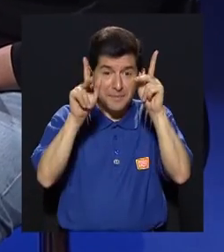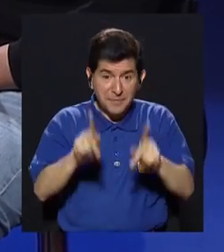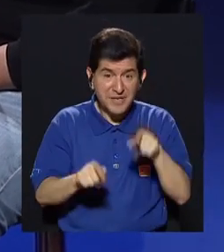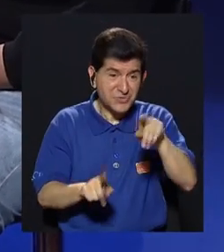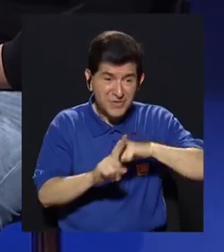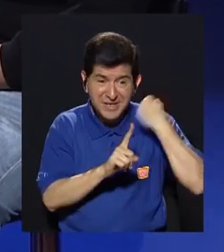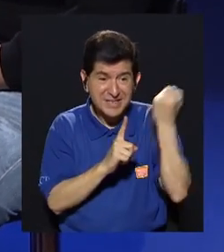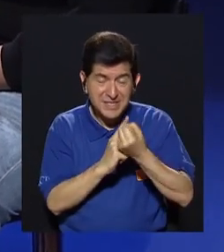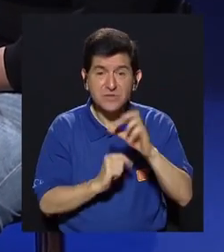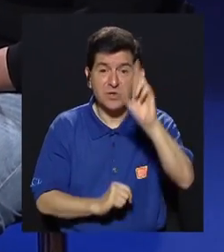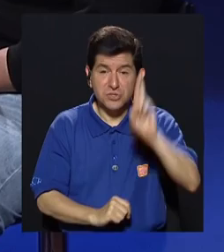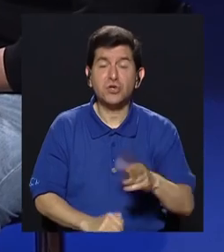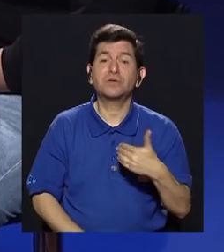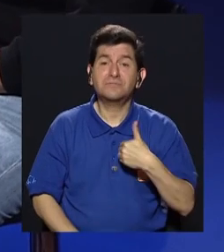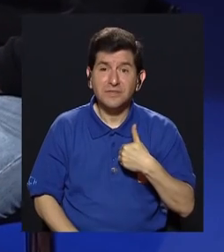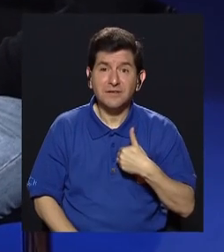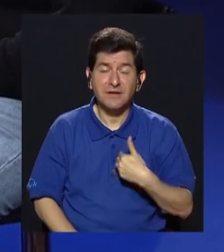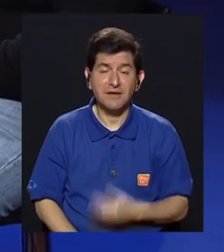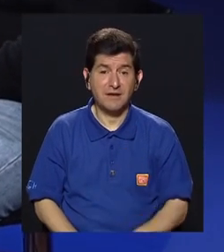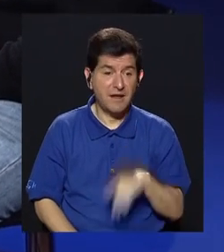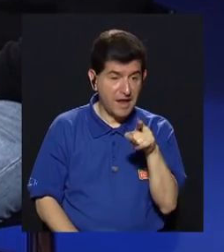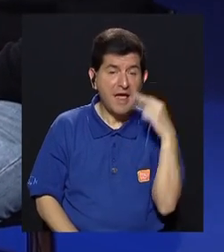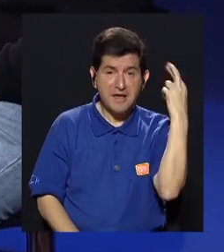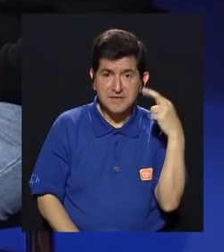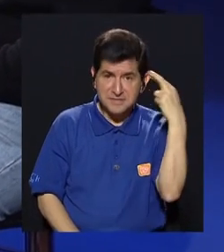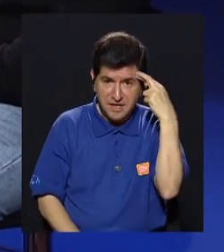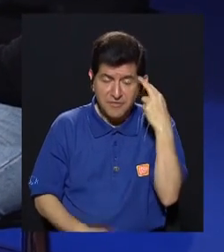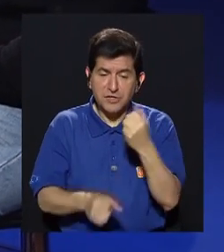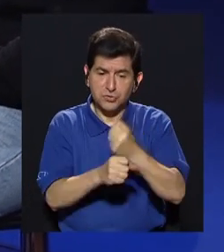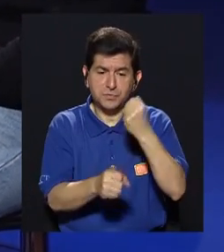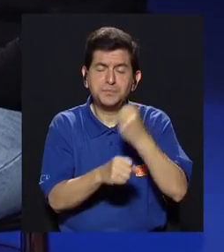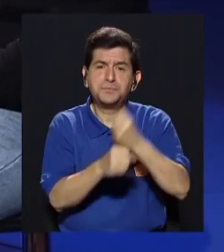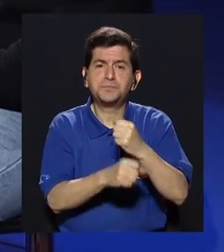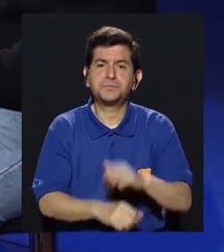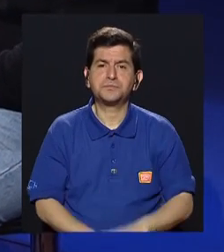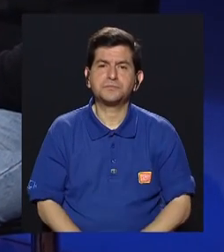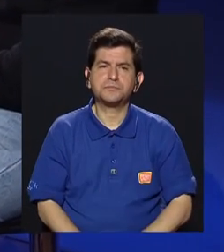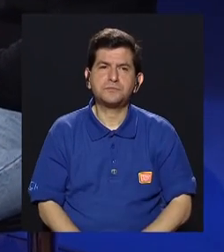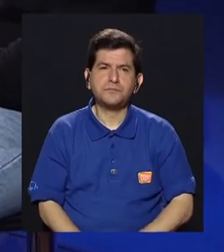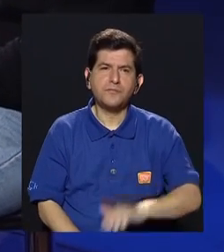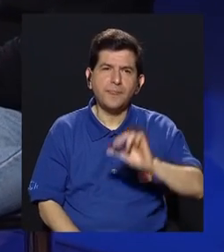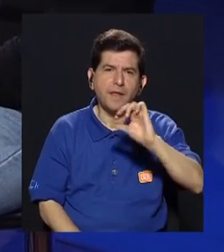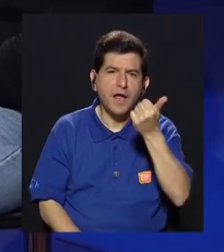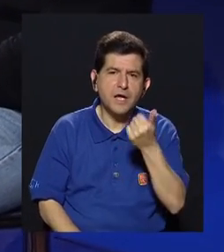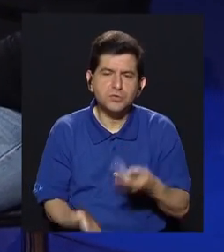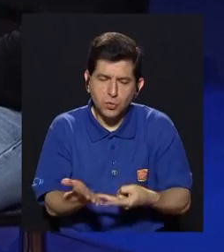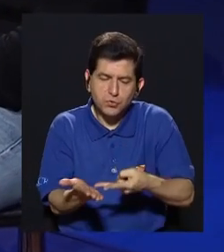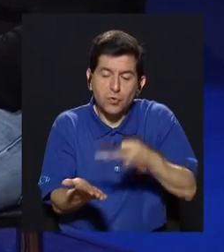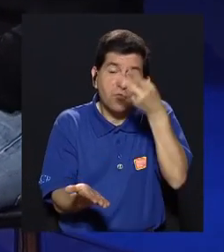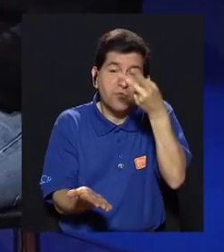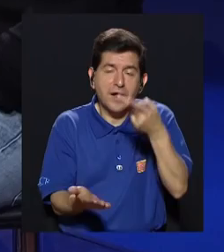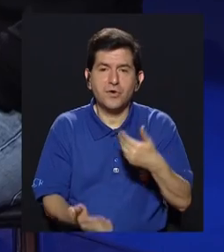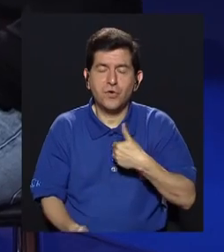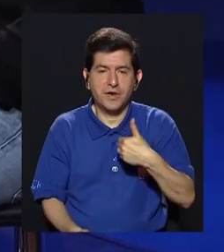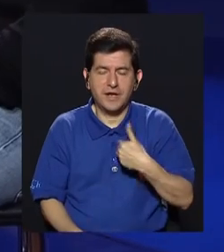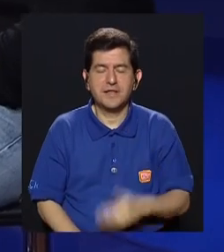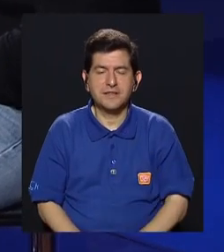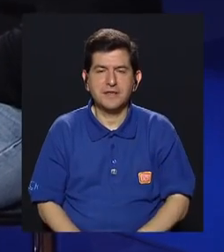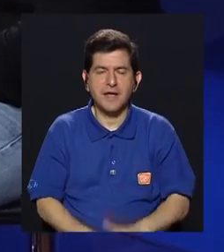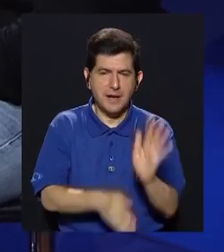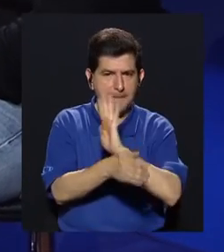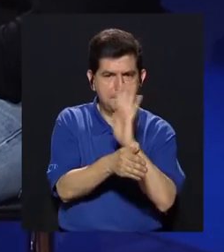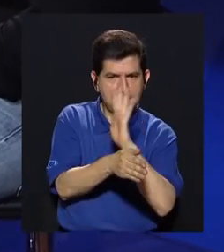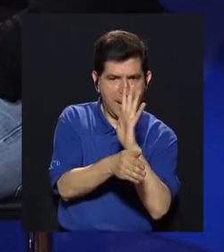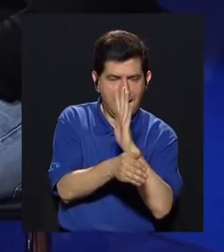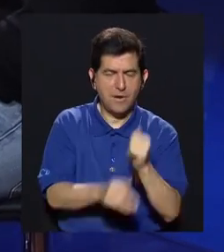que hay gente que vive así en costa rica esa energía fue la motivación de este trabajo ese es otro otro valor de la película